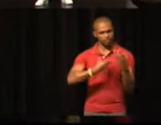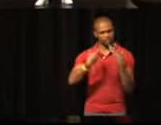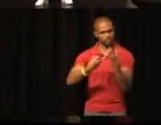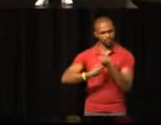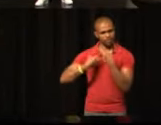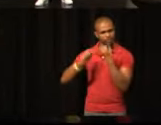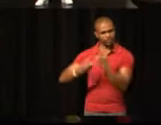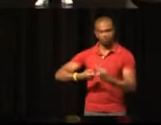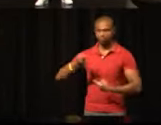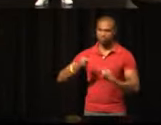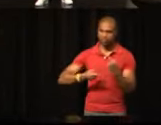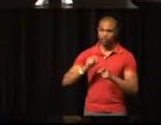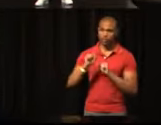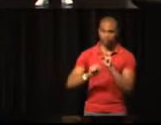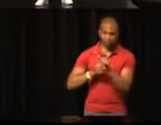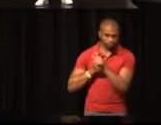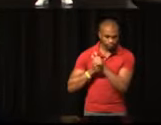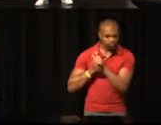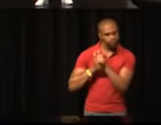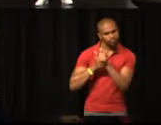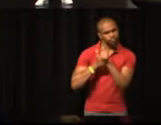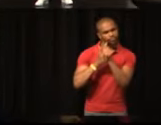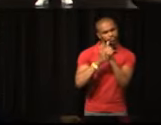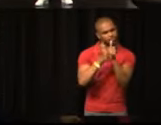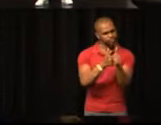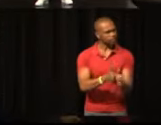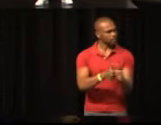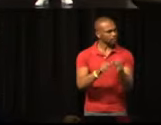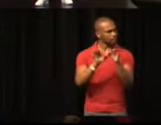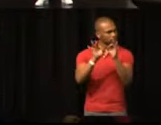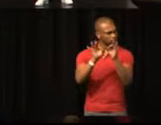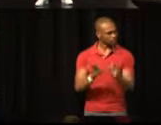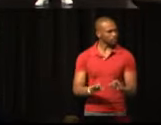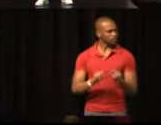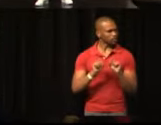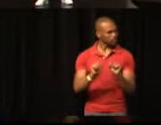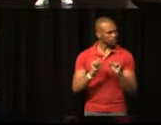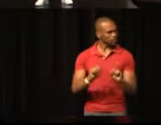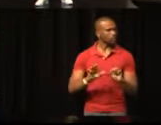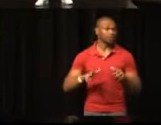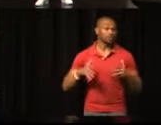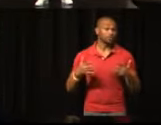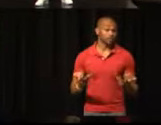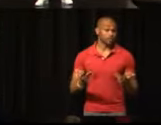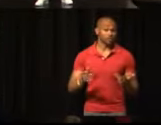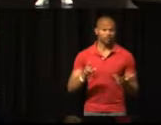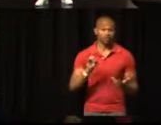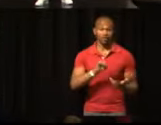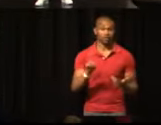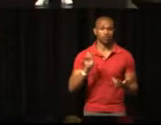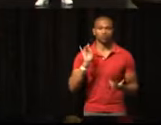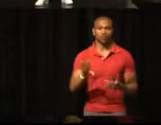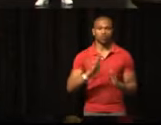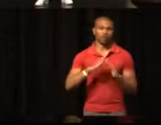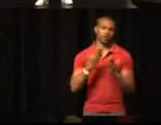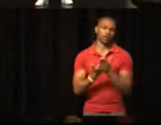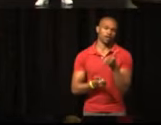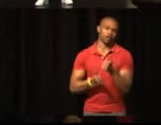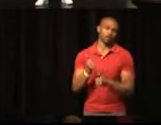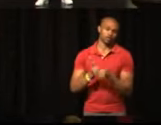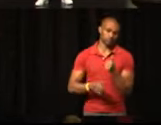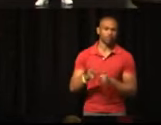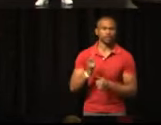informaciones y un debate que nos lleva así a tener la seguridad de que al final no son solamente